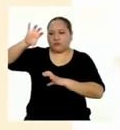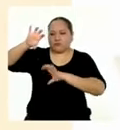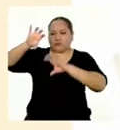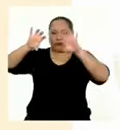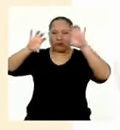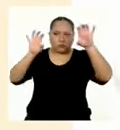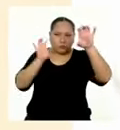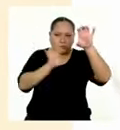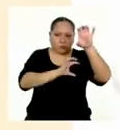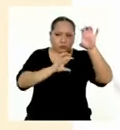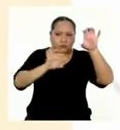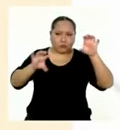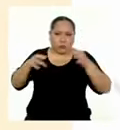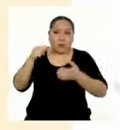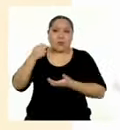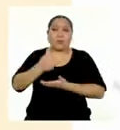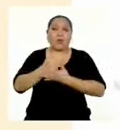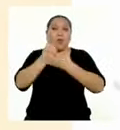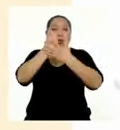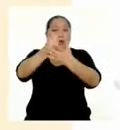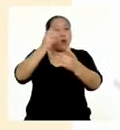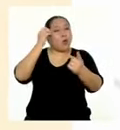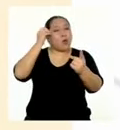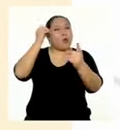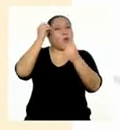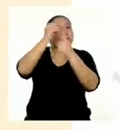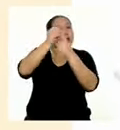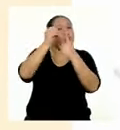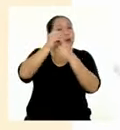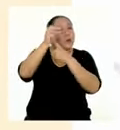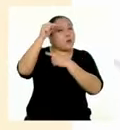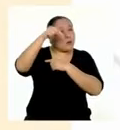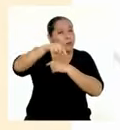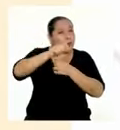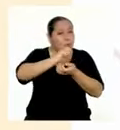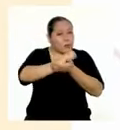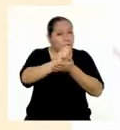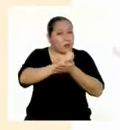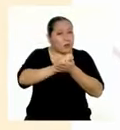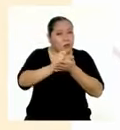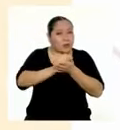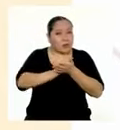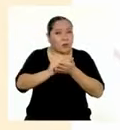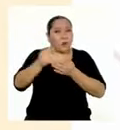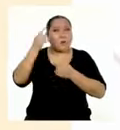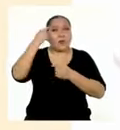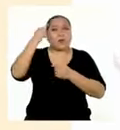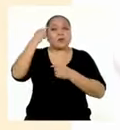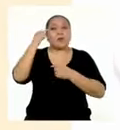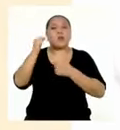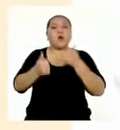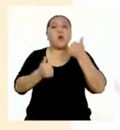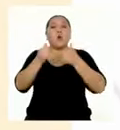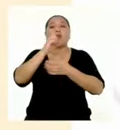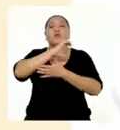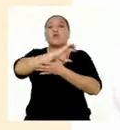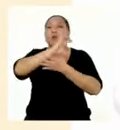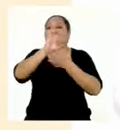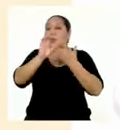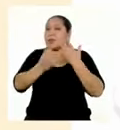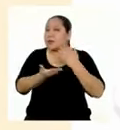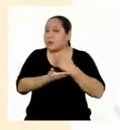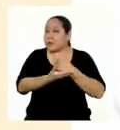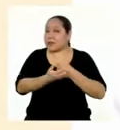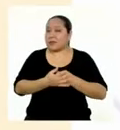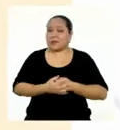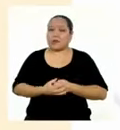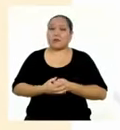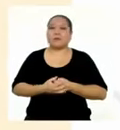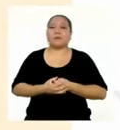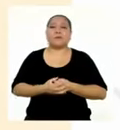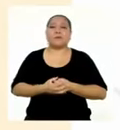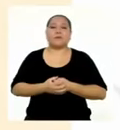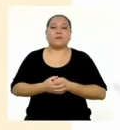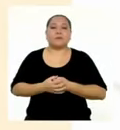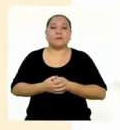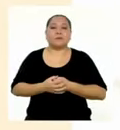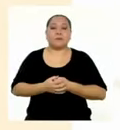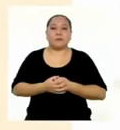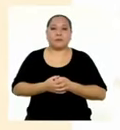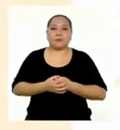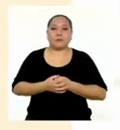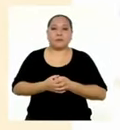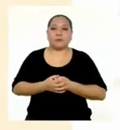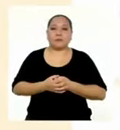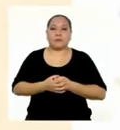tal forma que contribuyo al propósito de mi texto, tomando en cuenta sus características?